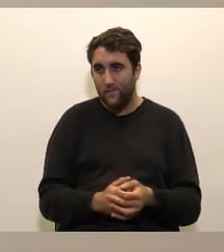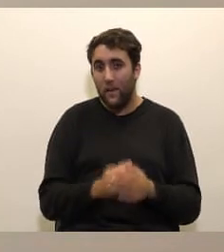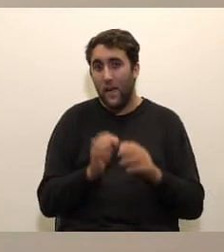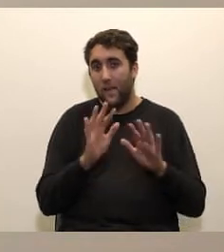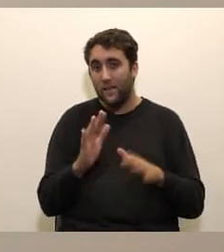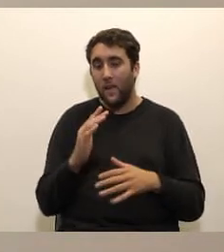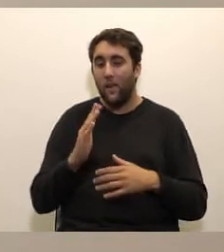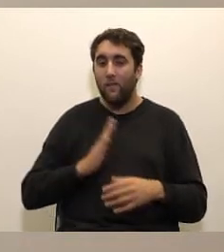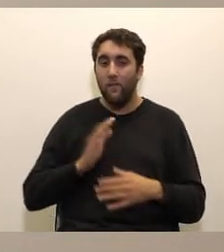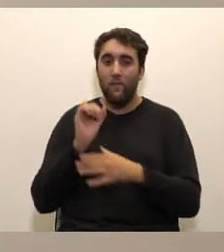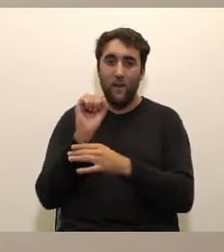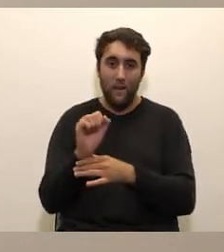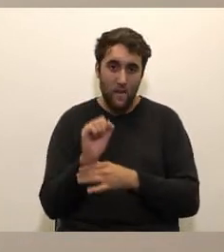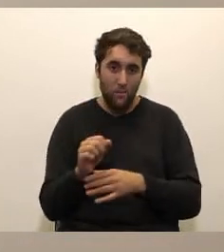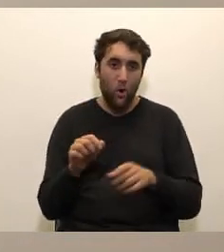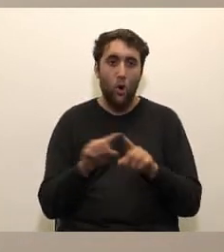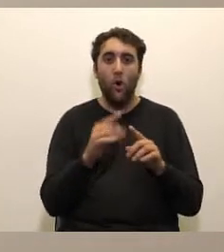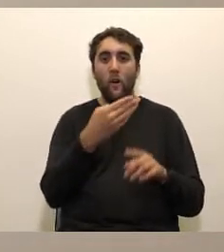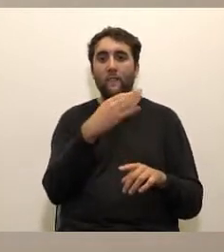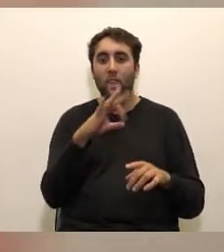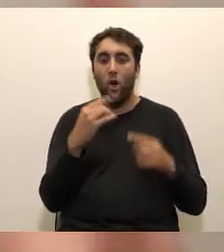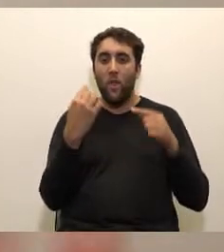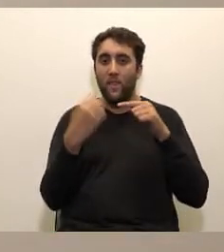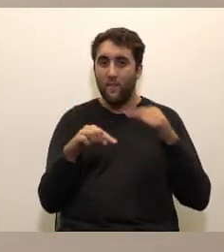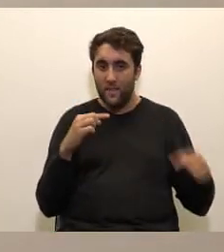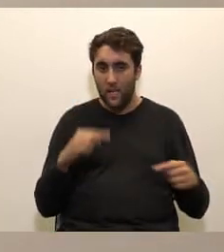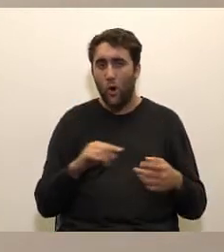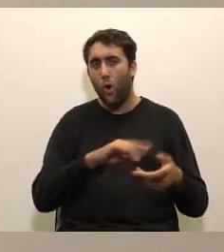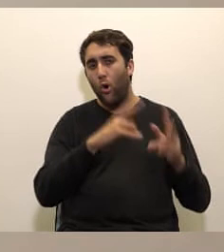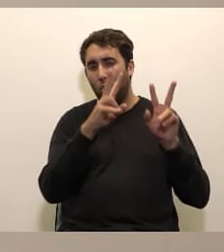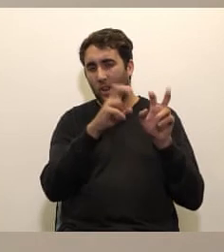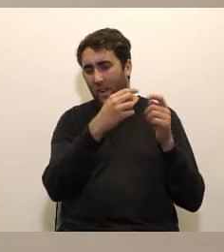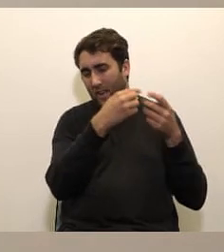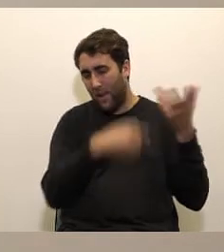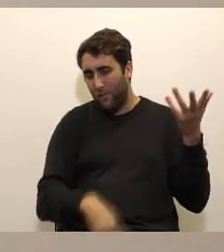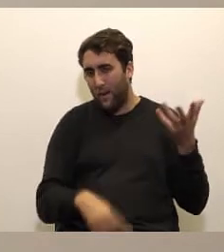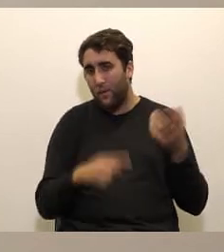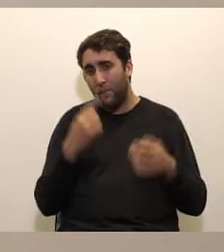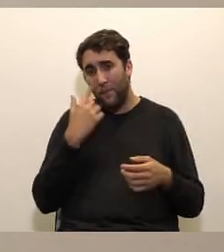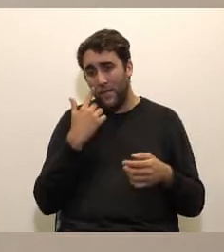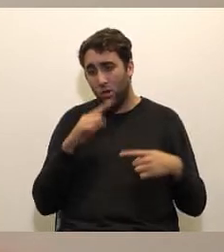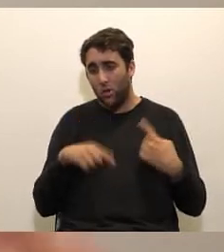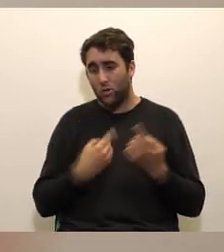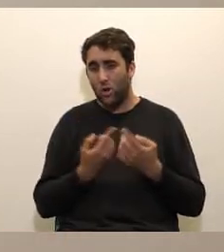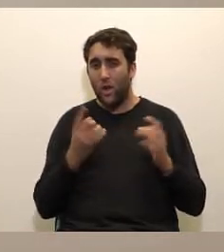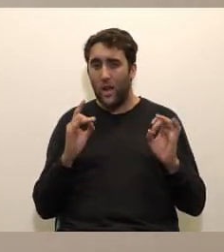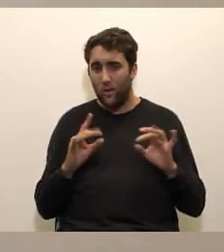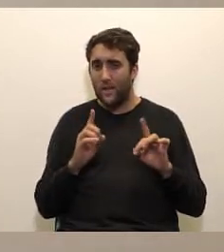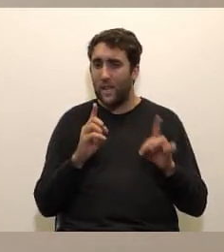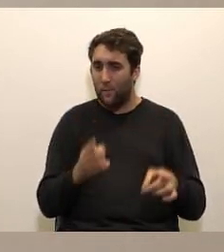los feminismos y la biodiversidad y otras temáticas, creo que se está